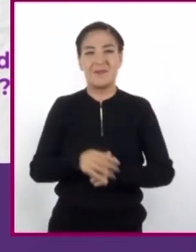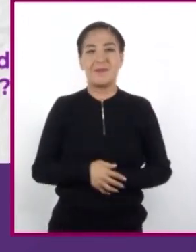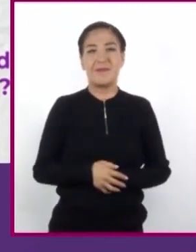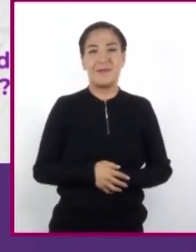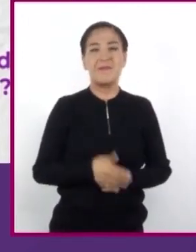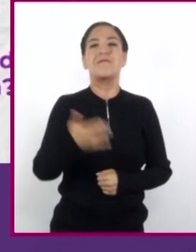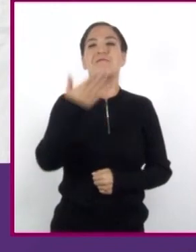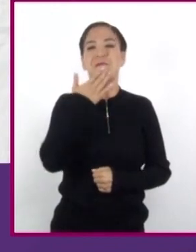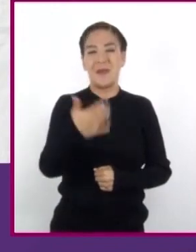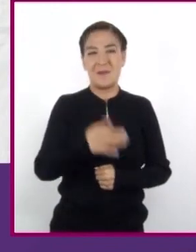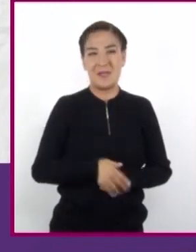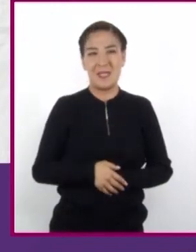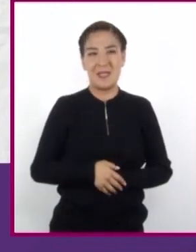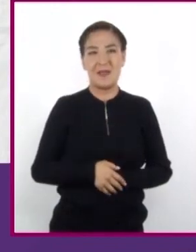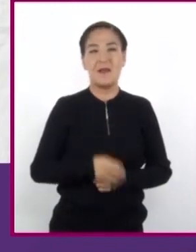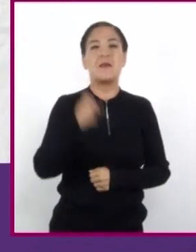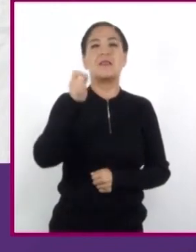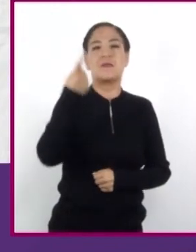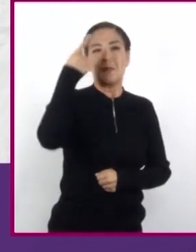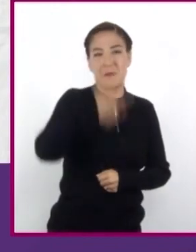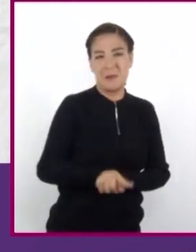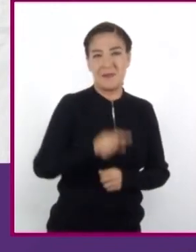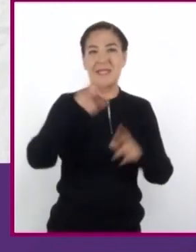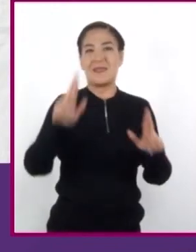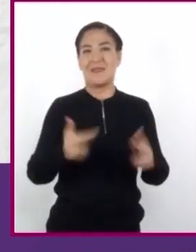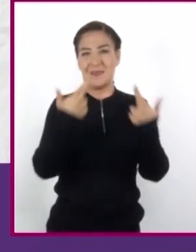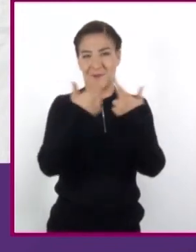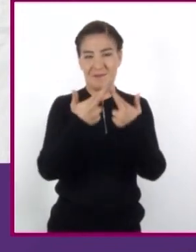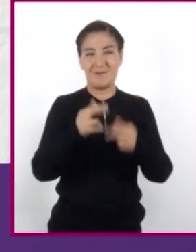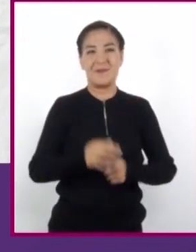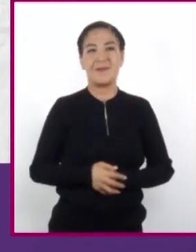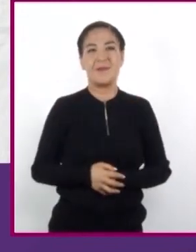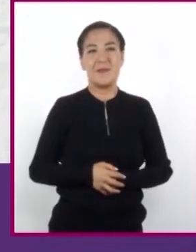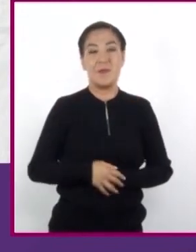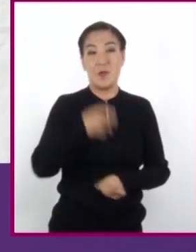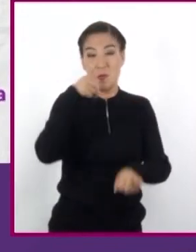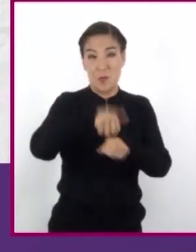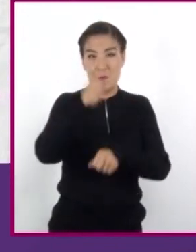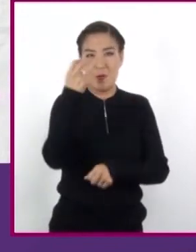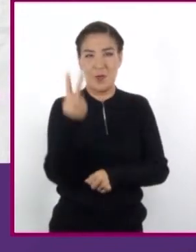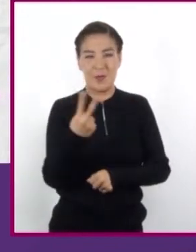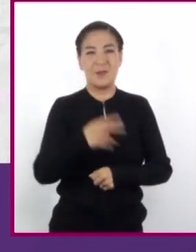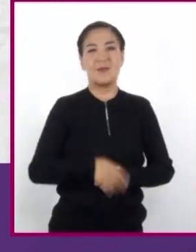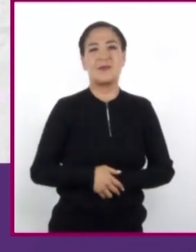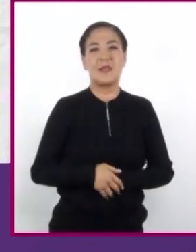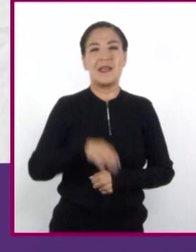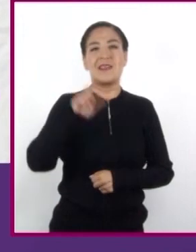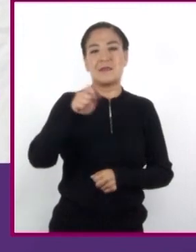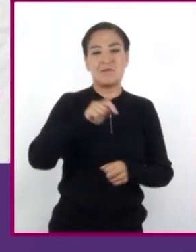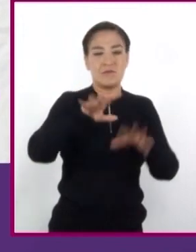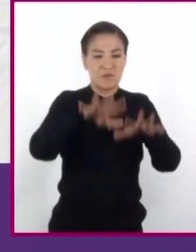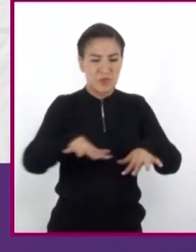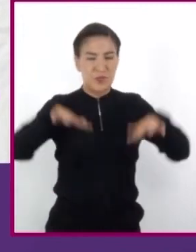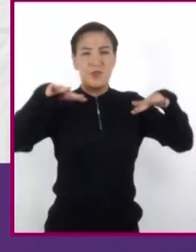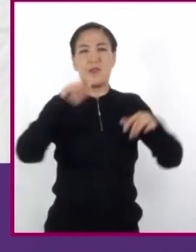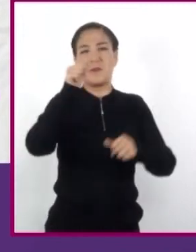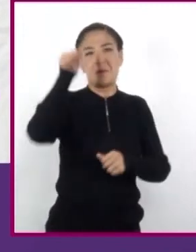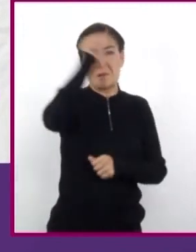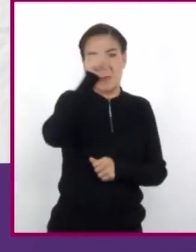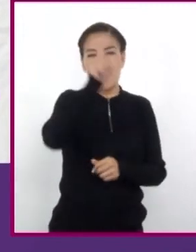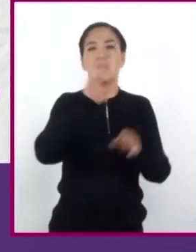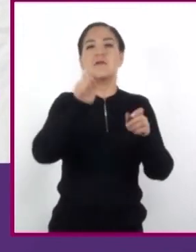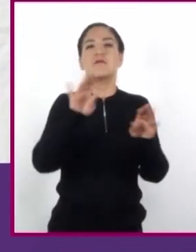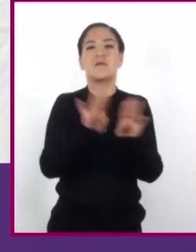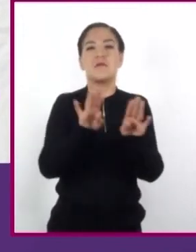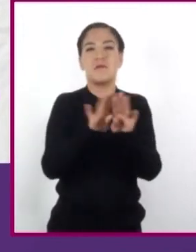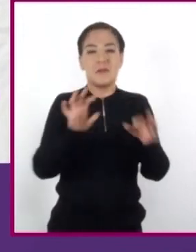Muy bien, órdenes religiosas. Número 2. Clero que precisamente estaba constituido